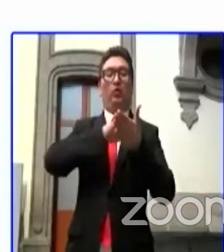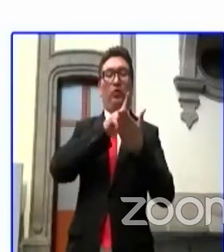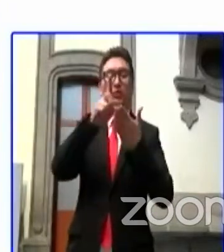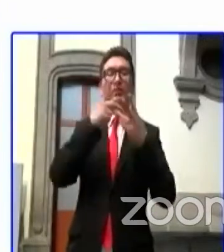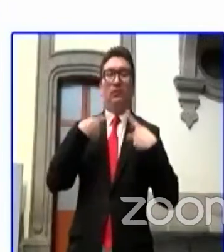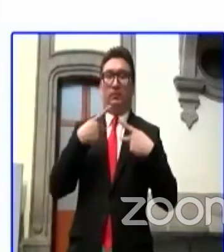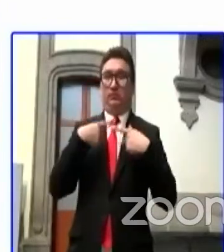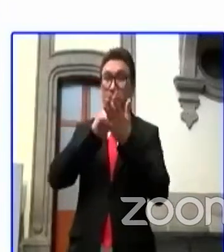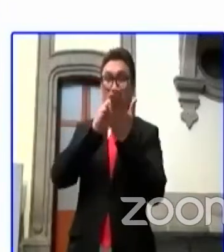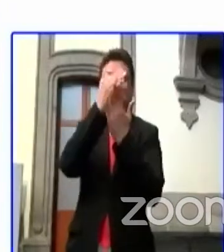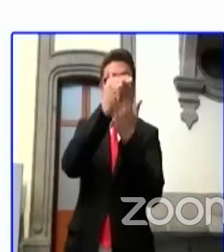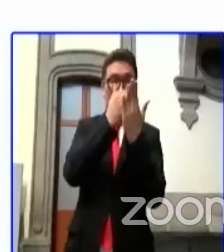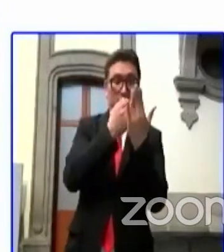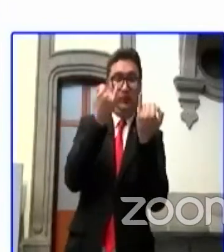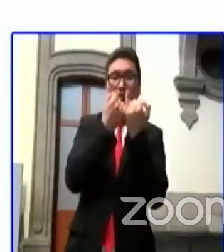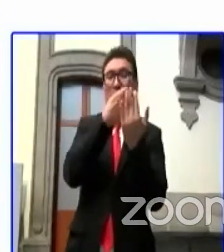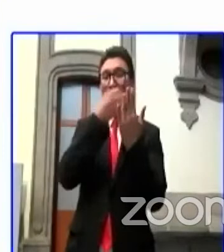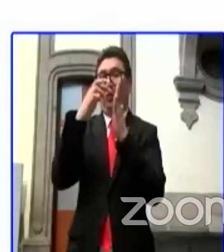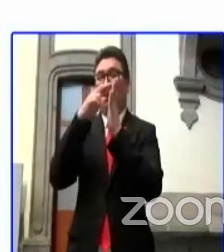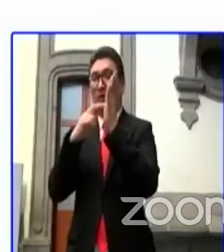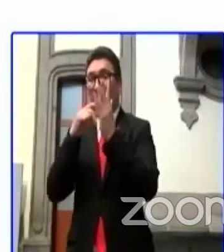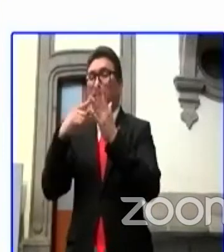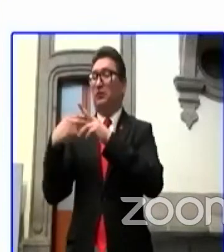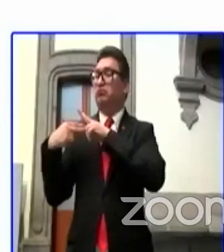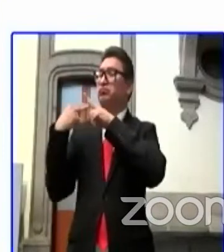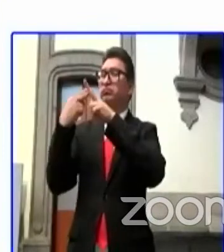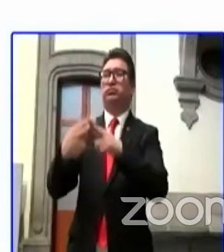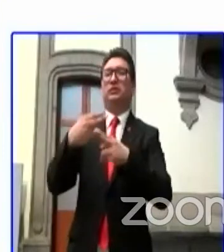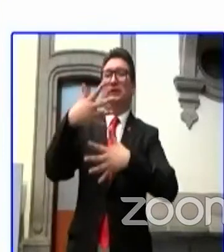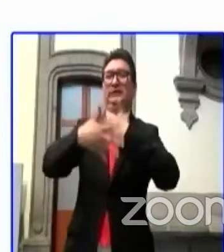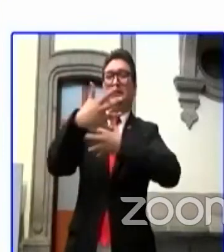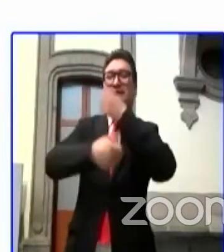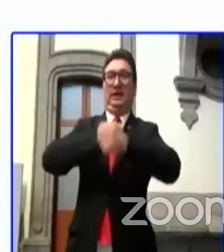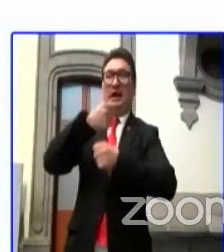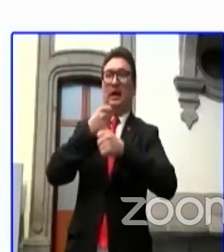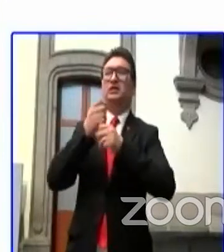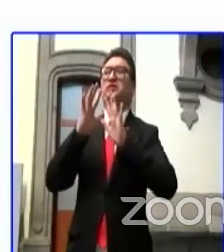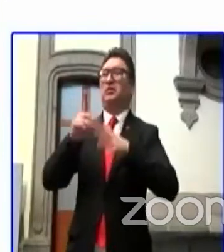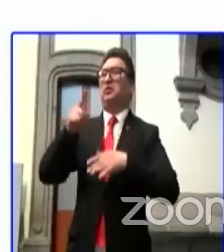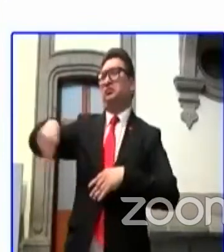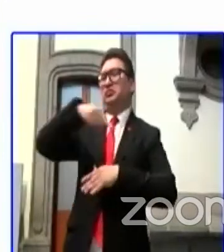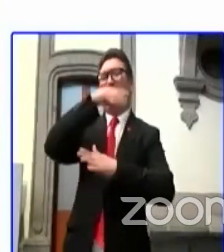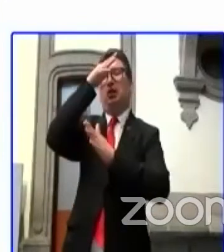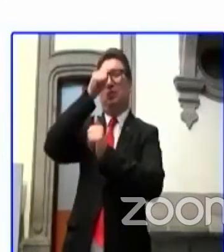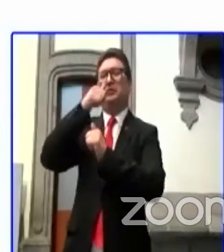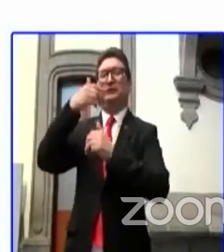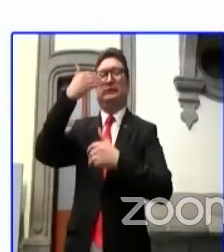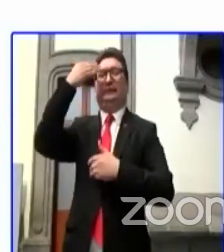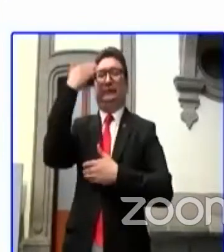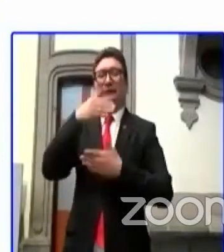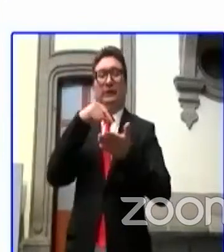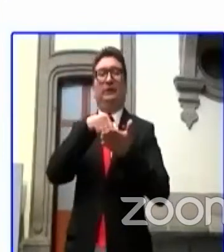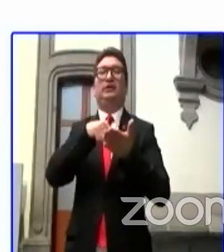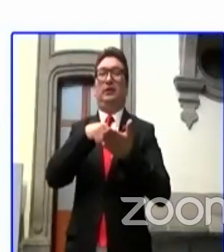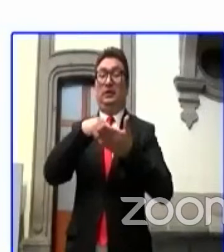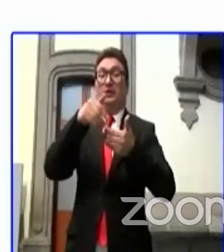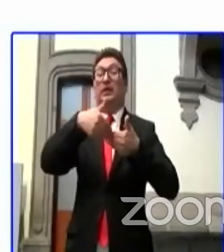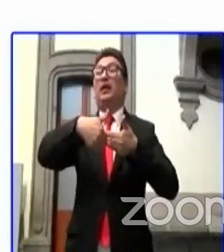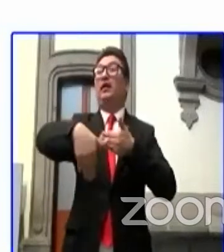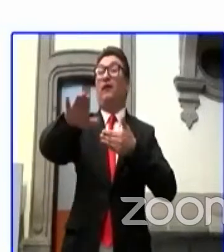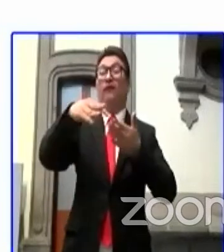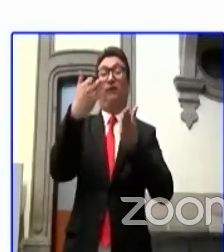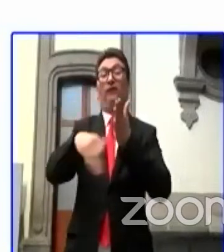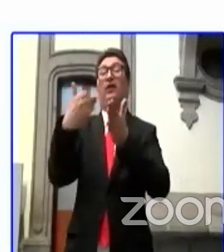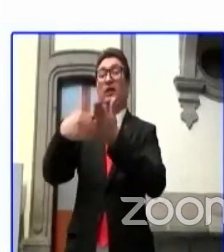facultativo, a 15 años de la entrada en vigor, estamos de acuerdo. Aún tenemos muchos retos que